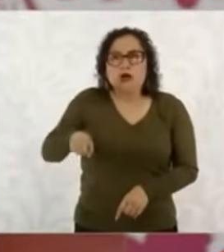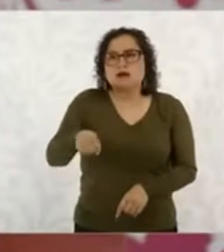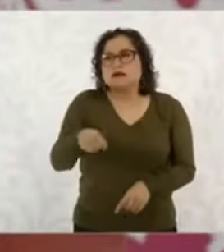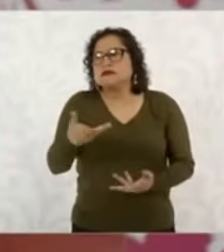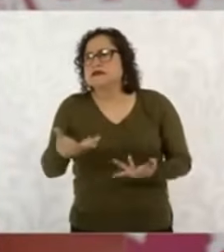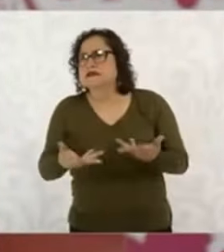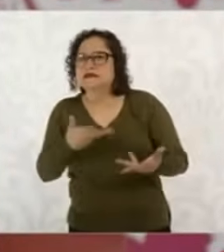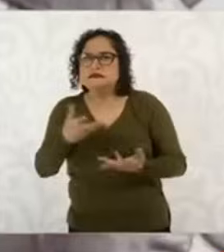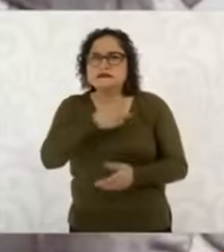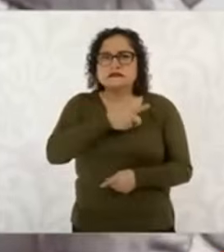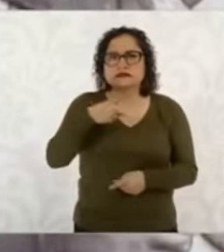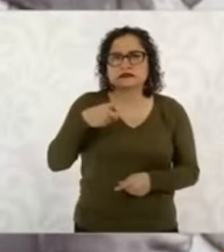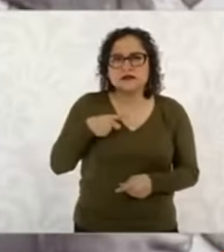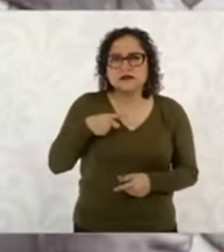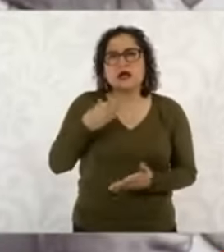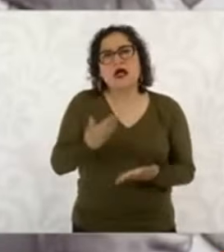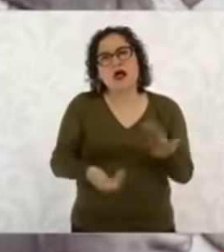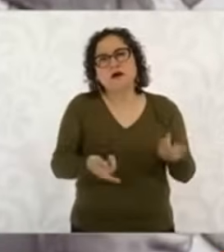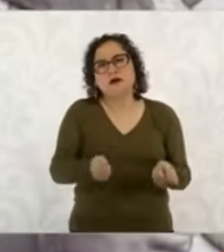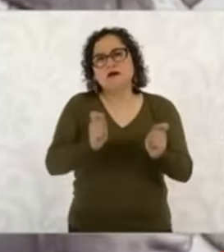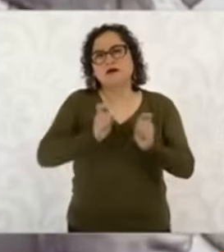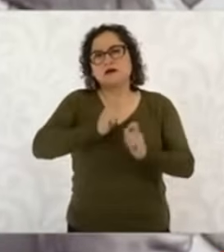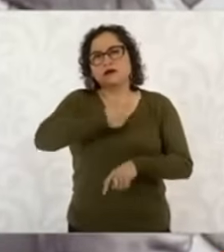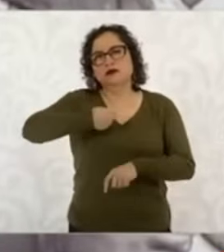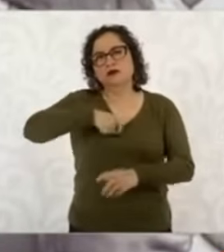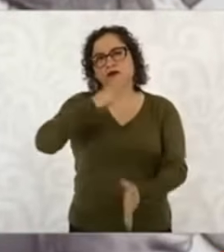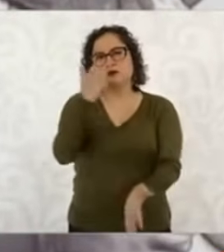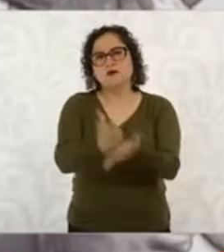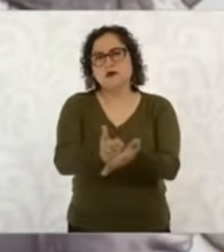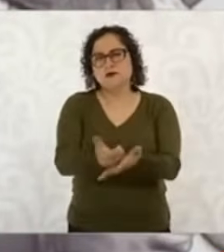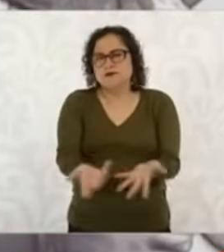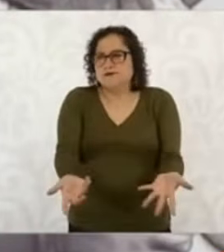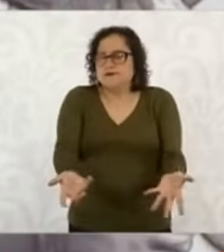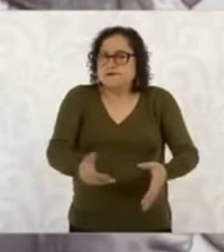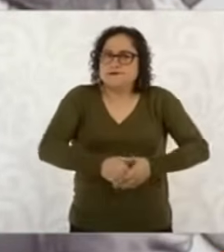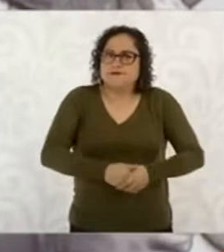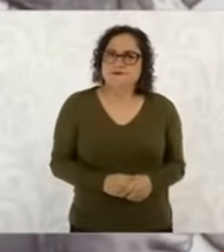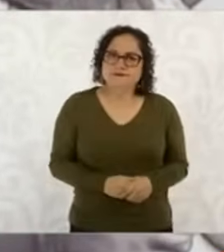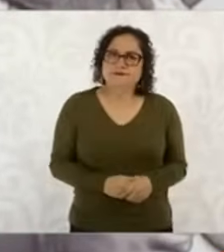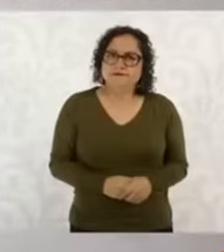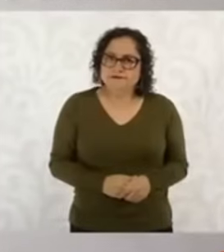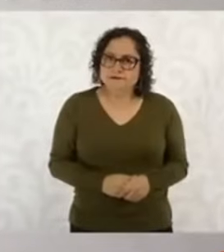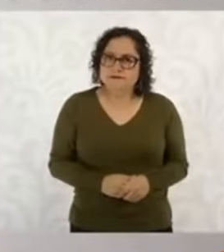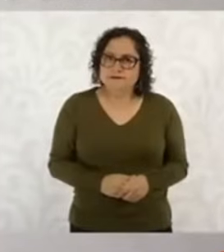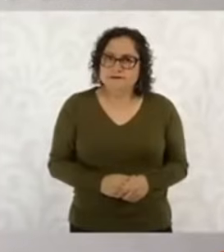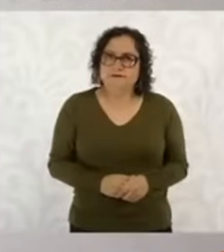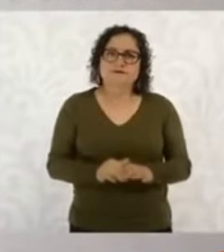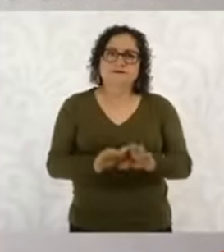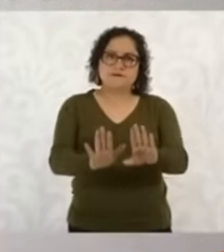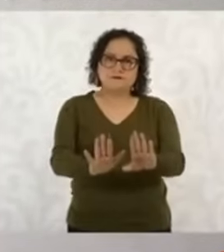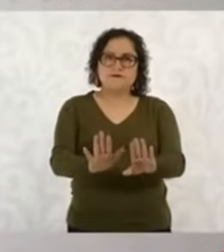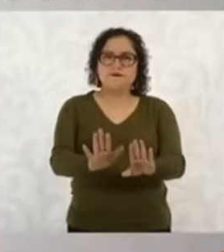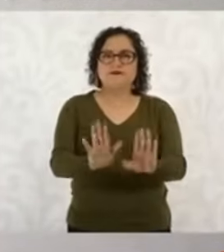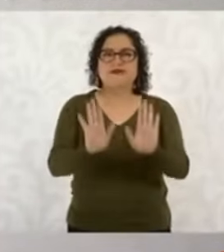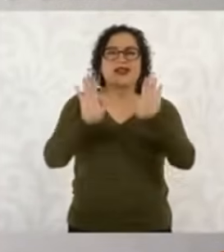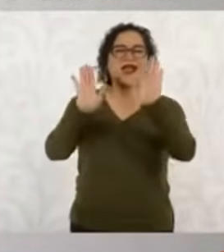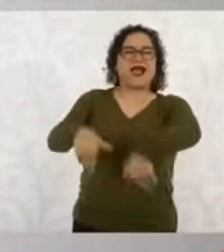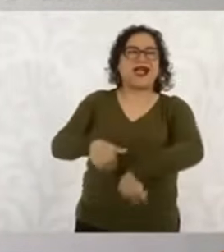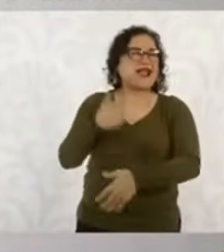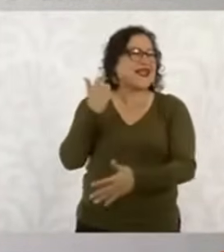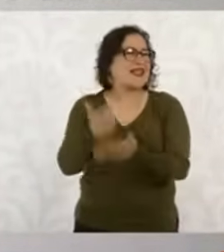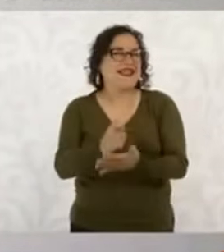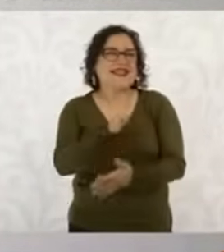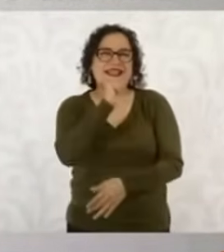en esta administración. Los vencimientos. ¿Podemos no pagar? No, no se puede no